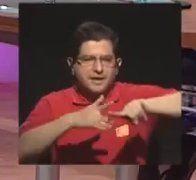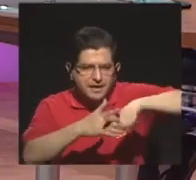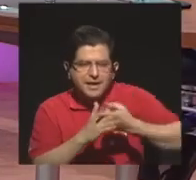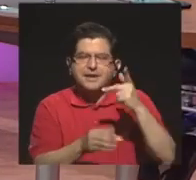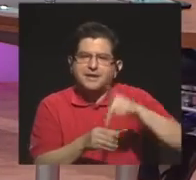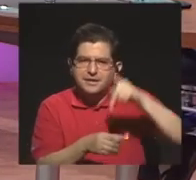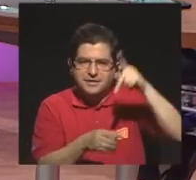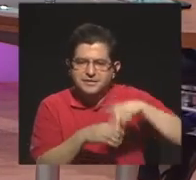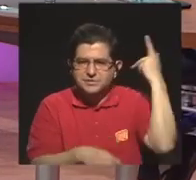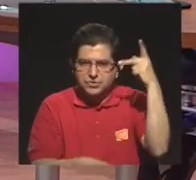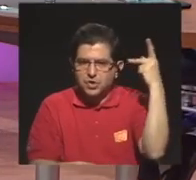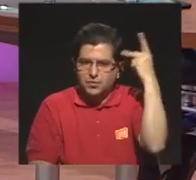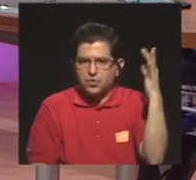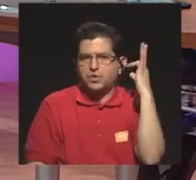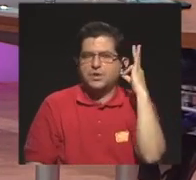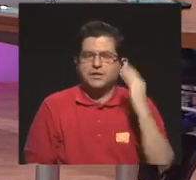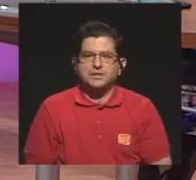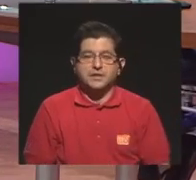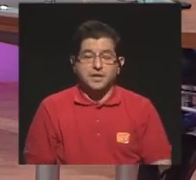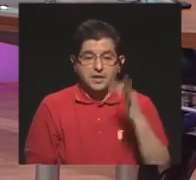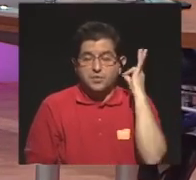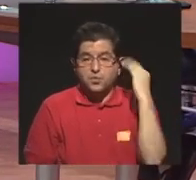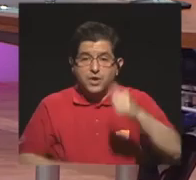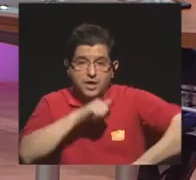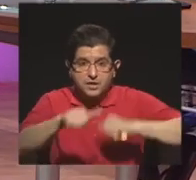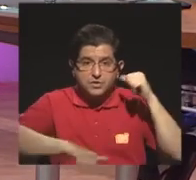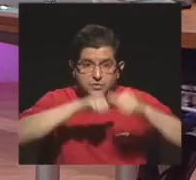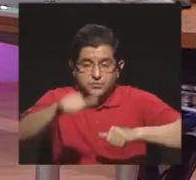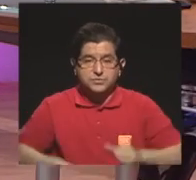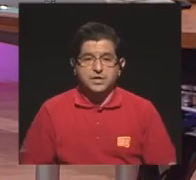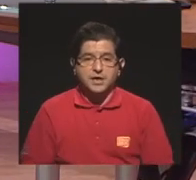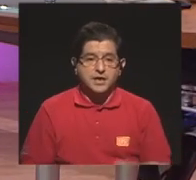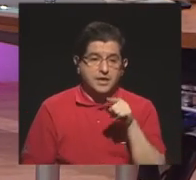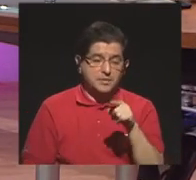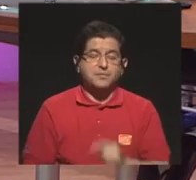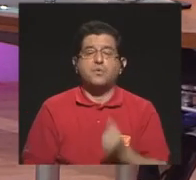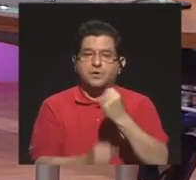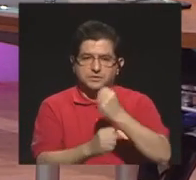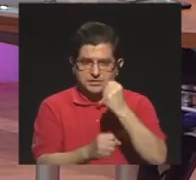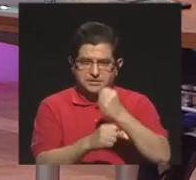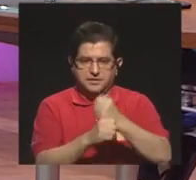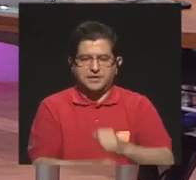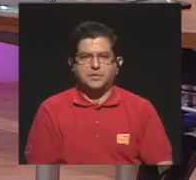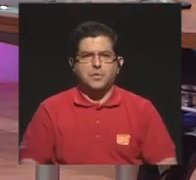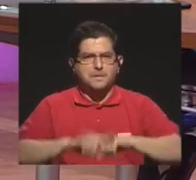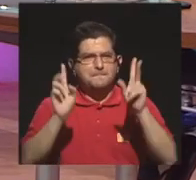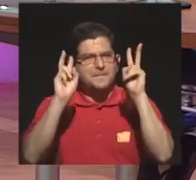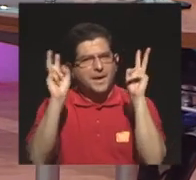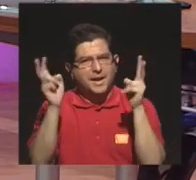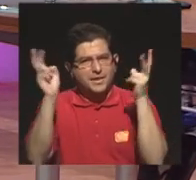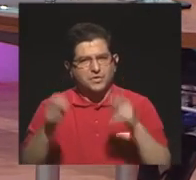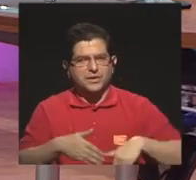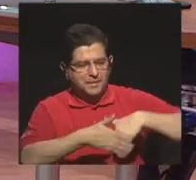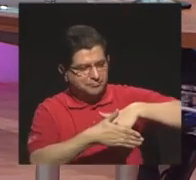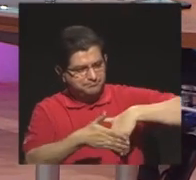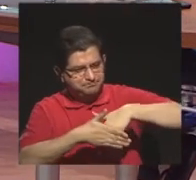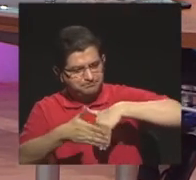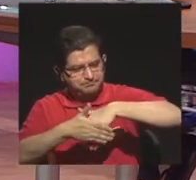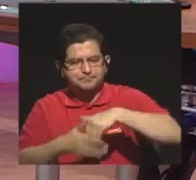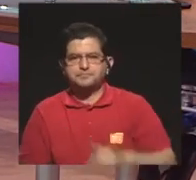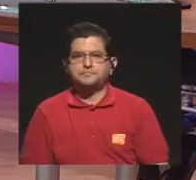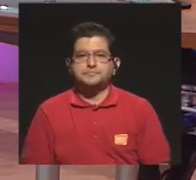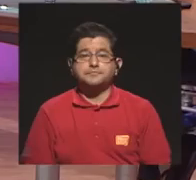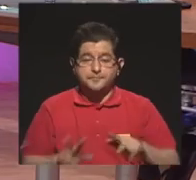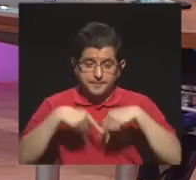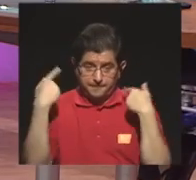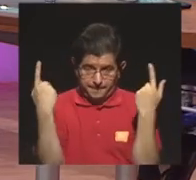la participación política de las mujeres, que son mujeres que lucharon porque mujeres estuvieran en esos puestos. Pero vamos a ese tema de los obstáculos. Ciertamente